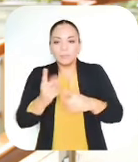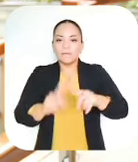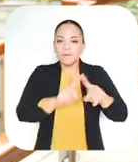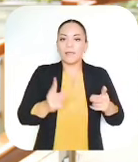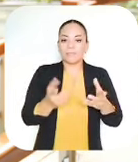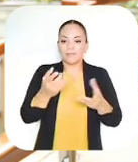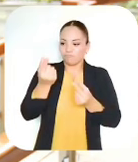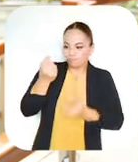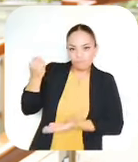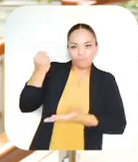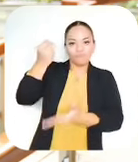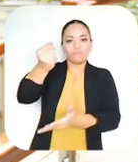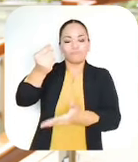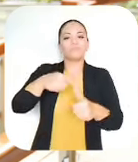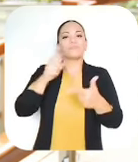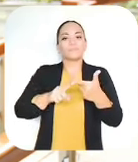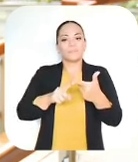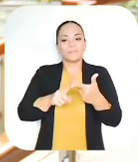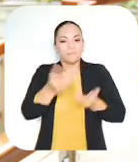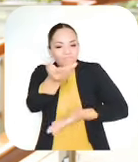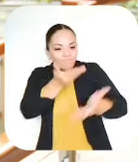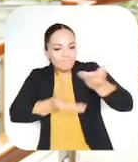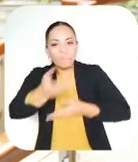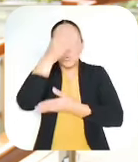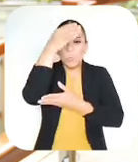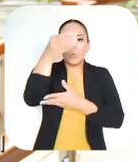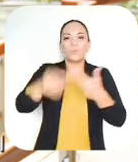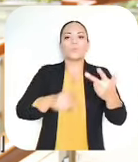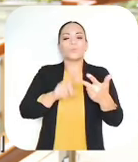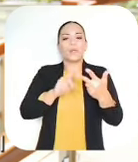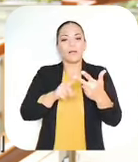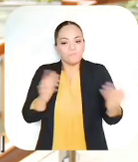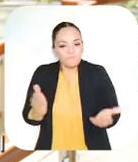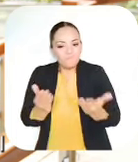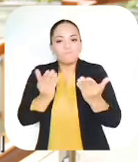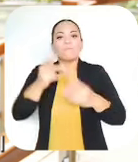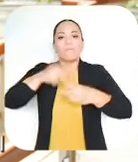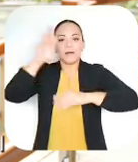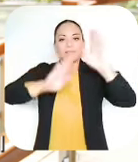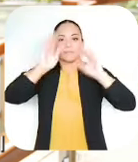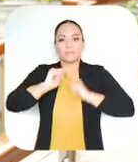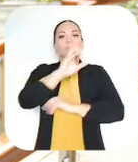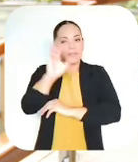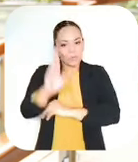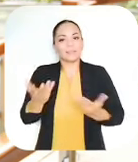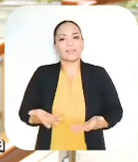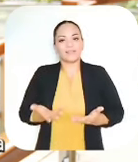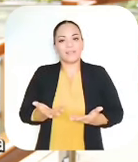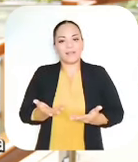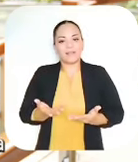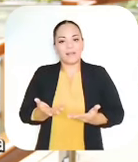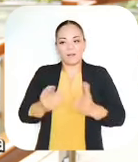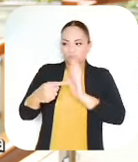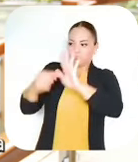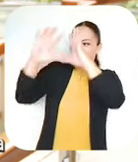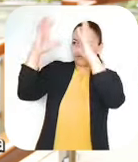Rica, porque es una oportunidad para generar nuevas oportunidades de inversión, nuevas oportunidades de intercambio cultural y sobre todo